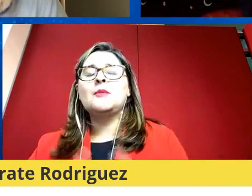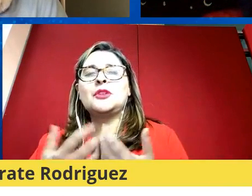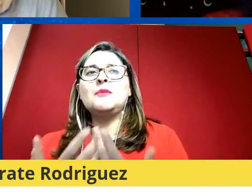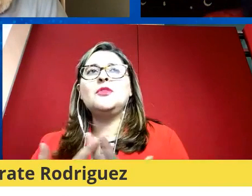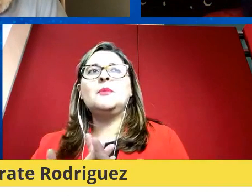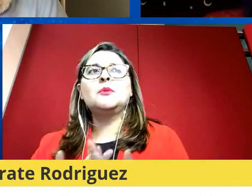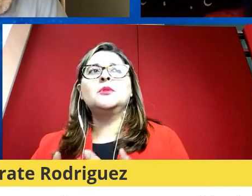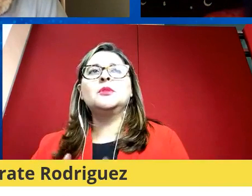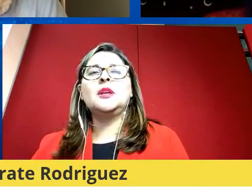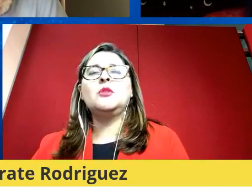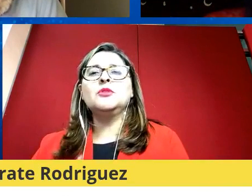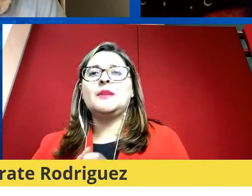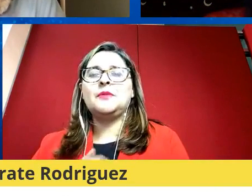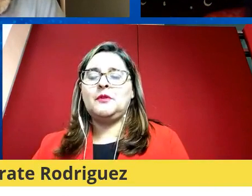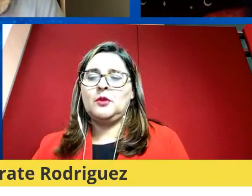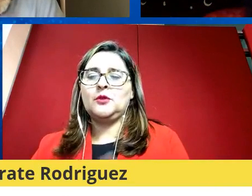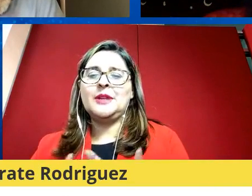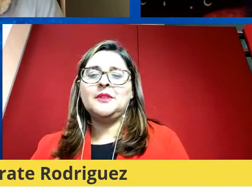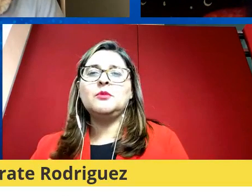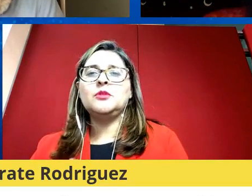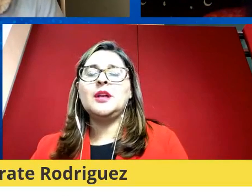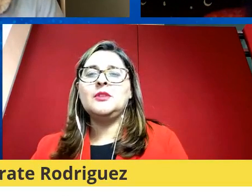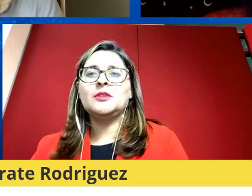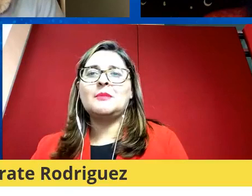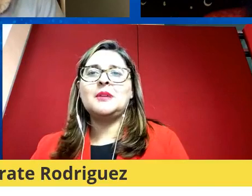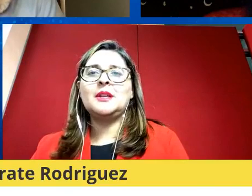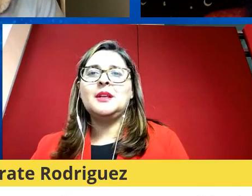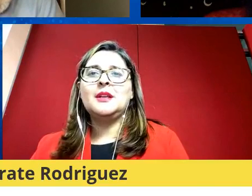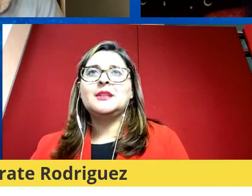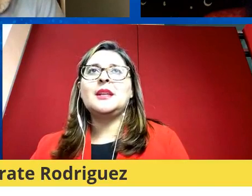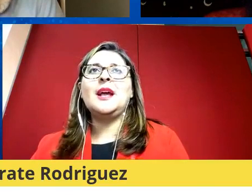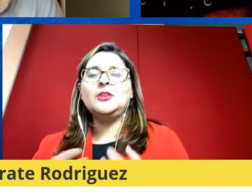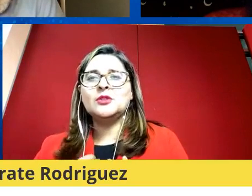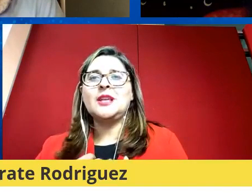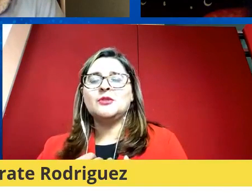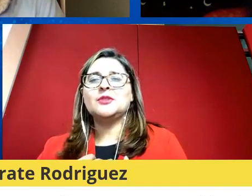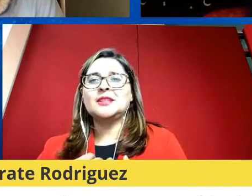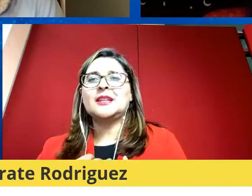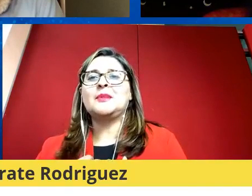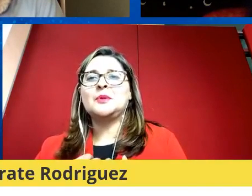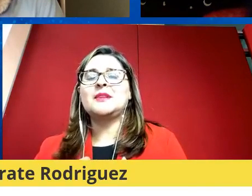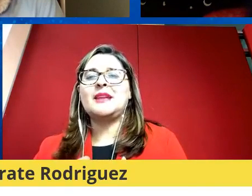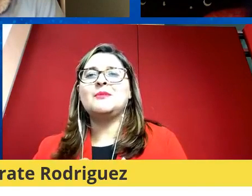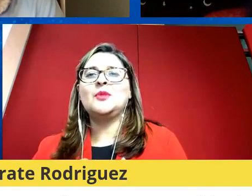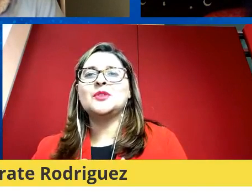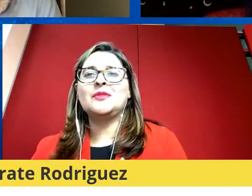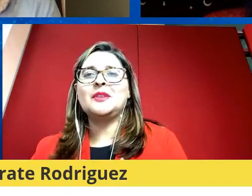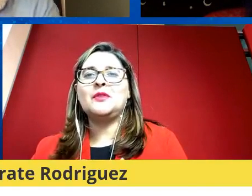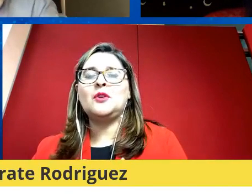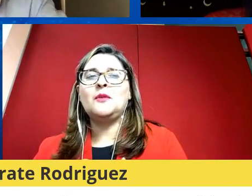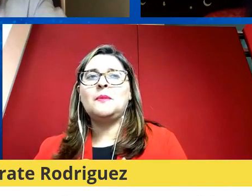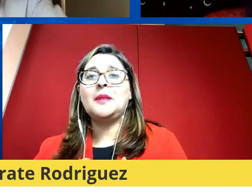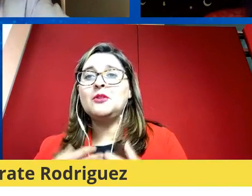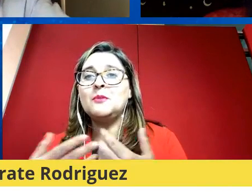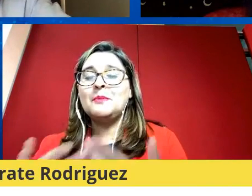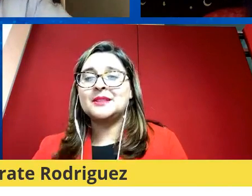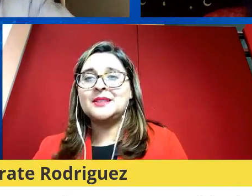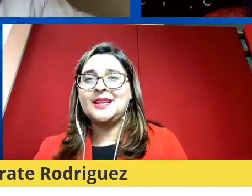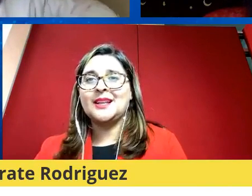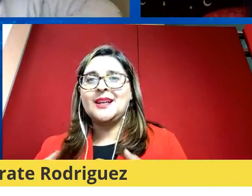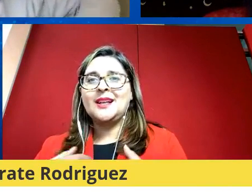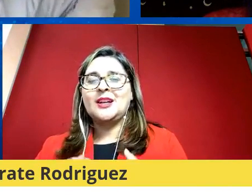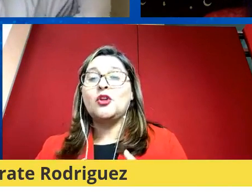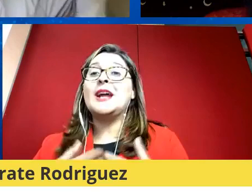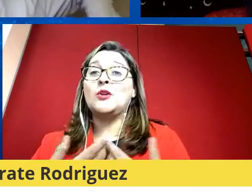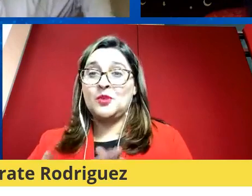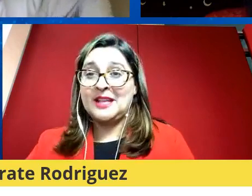Estado, pero también yo les pregunto a ustedes como científicos, durante muchos años también se les ha endosado cierta responsabilidad al mundo científico de no